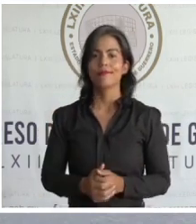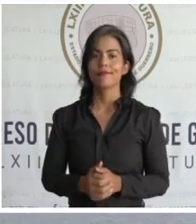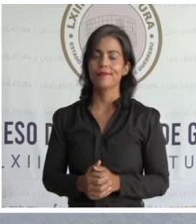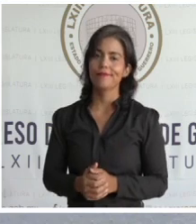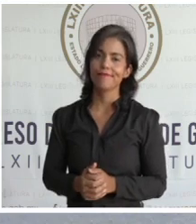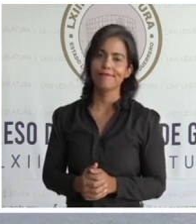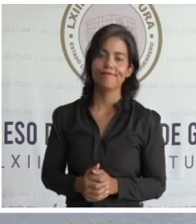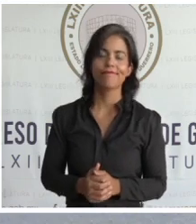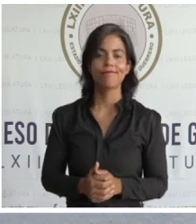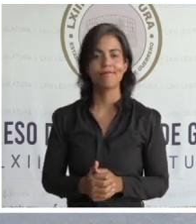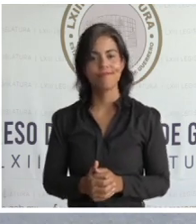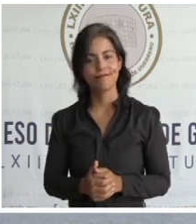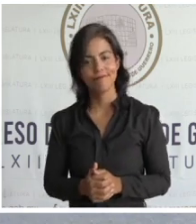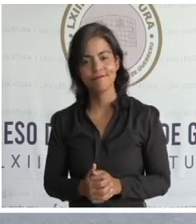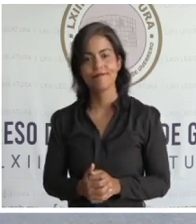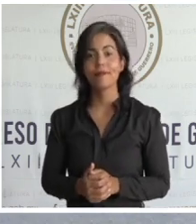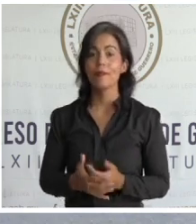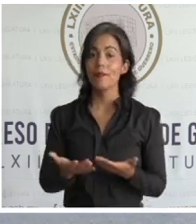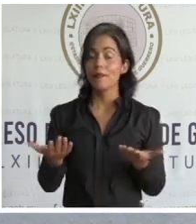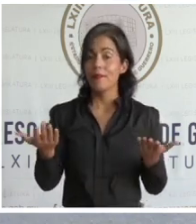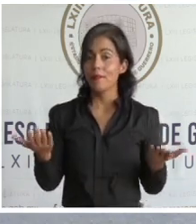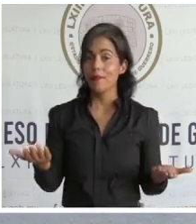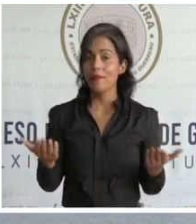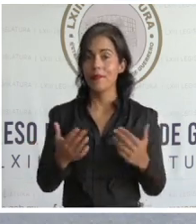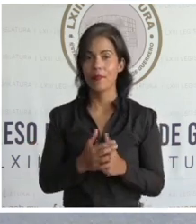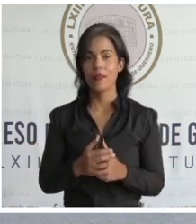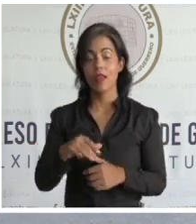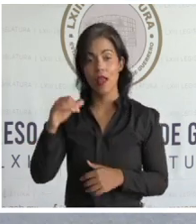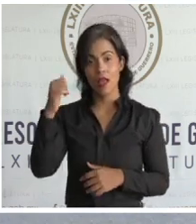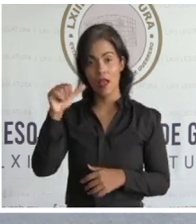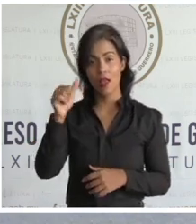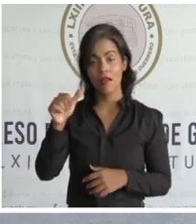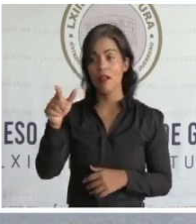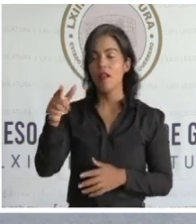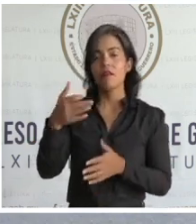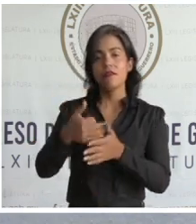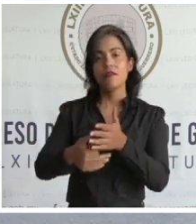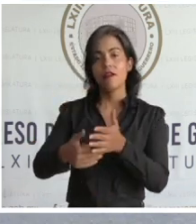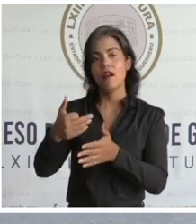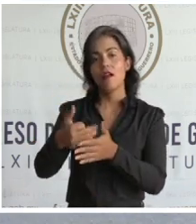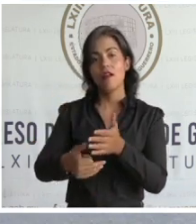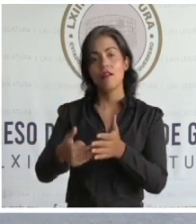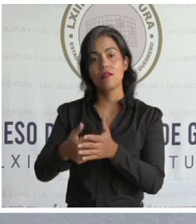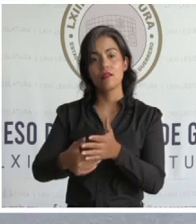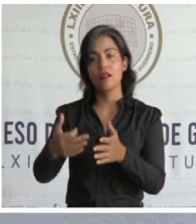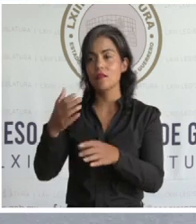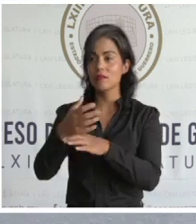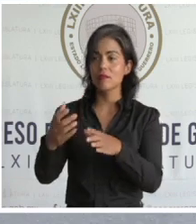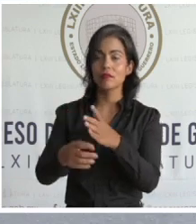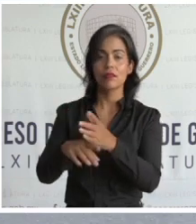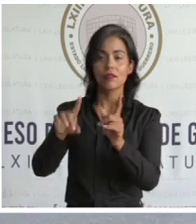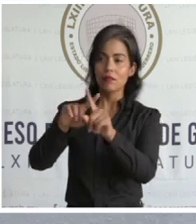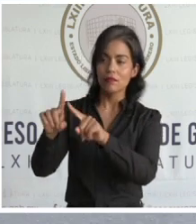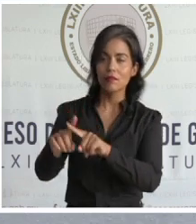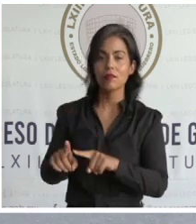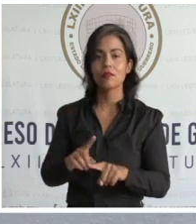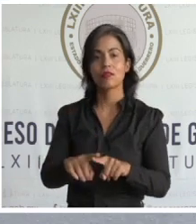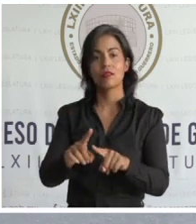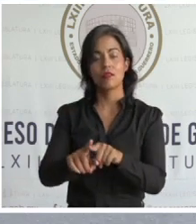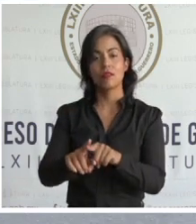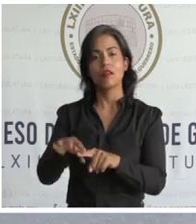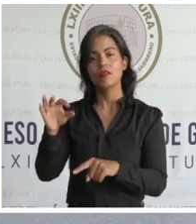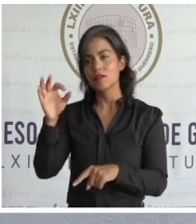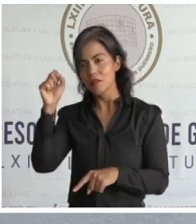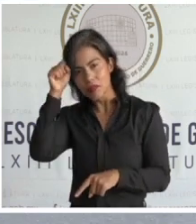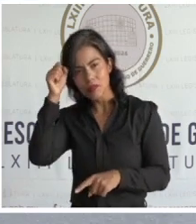por llamarle de alguna manera, con muchas áreas de mejora en servicios públicos en la entidad, como bien